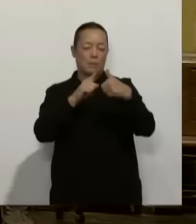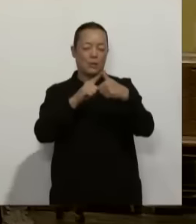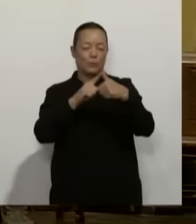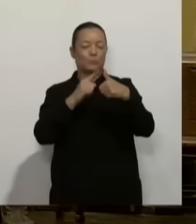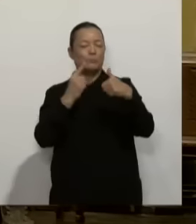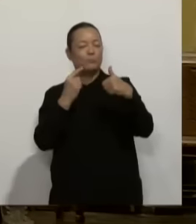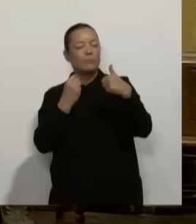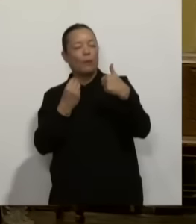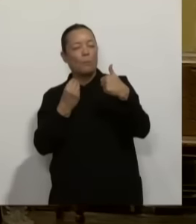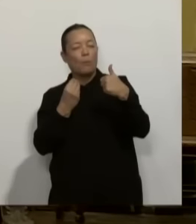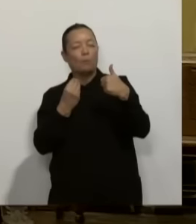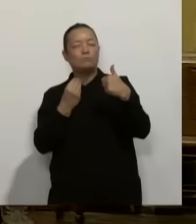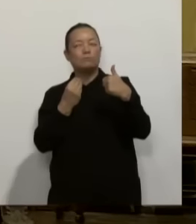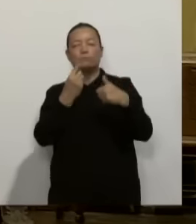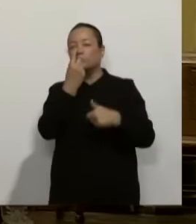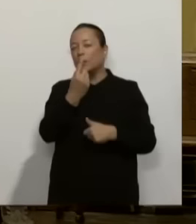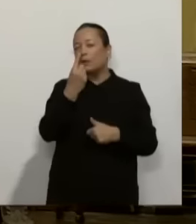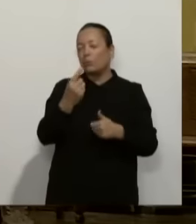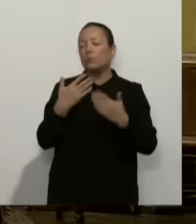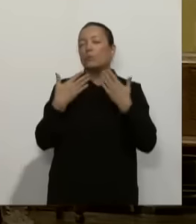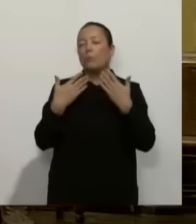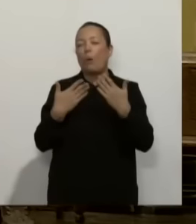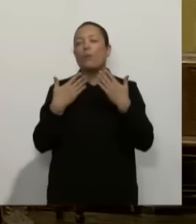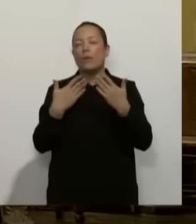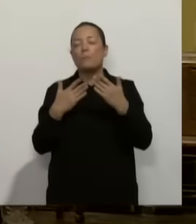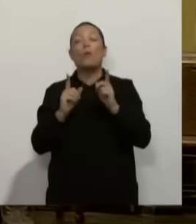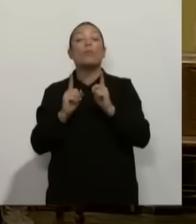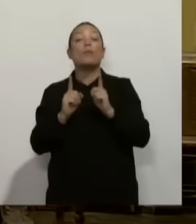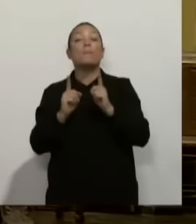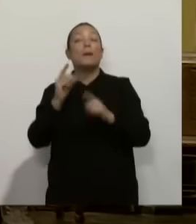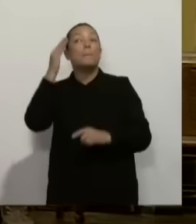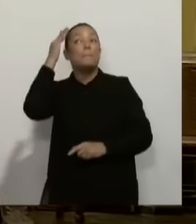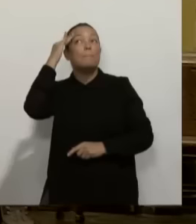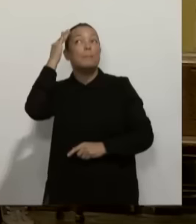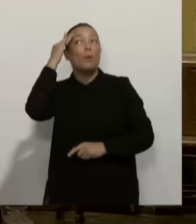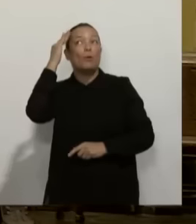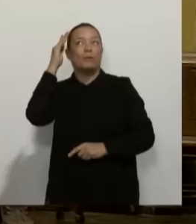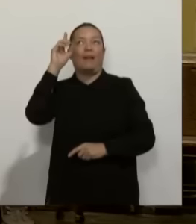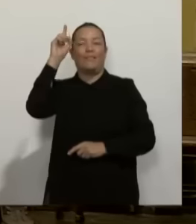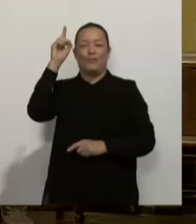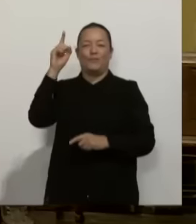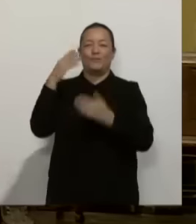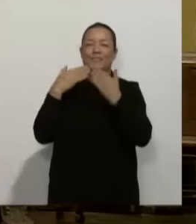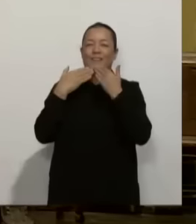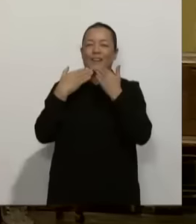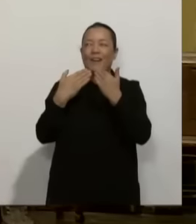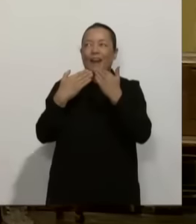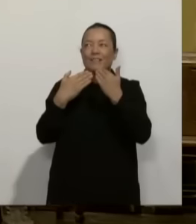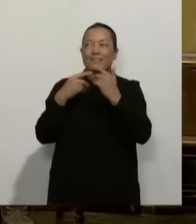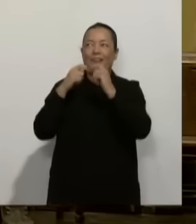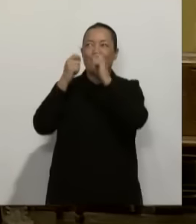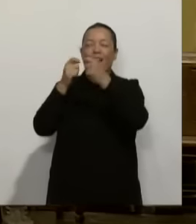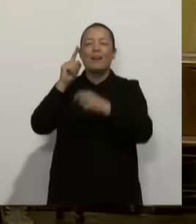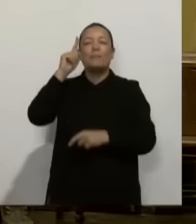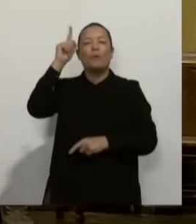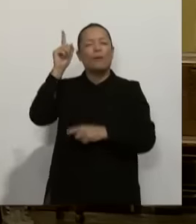compartir: ¿podremos nosotros cada uno también hacer memoria agradecida por el paso de Dios